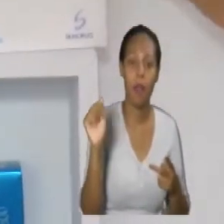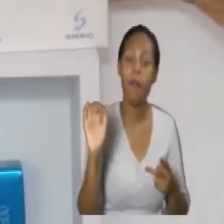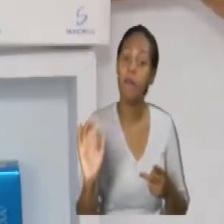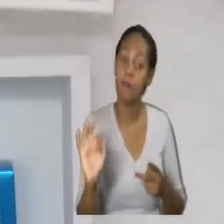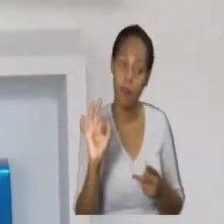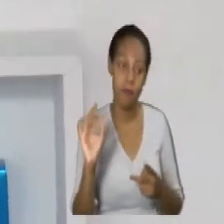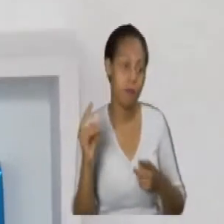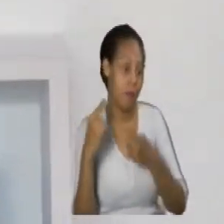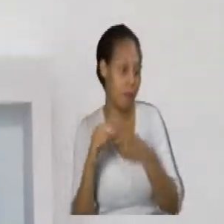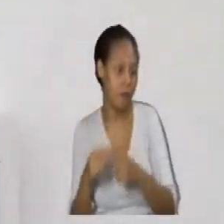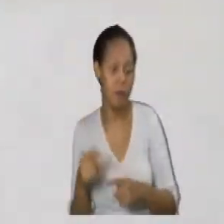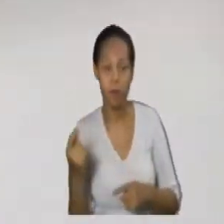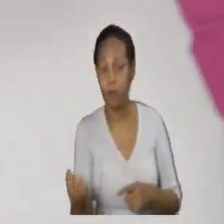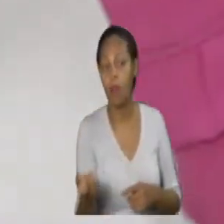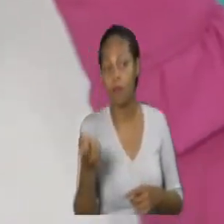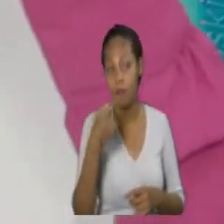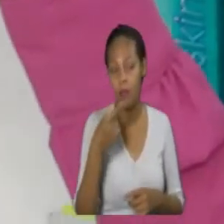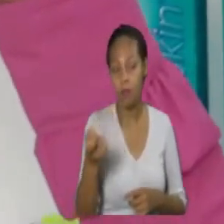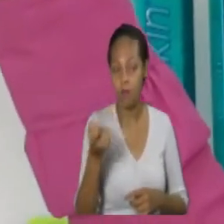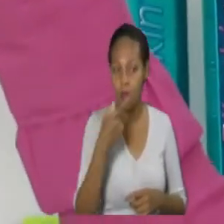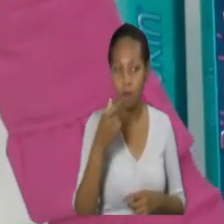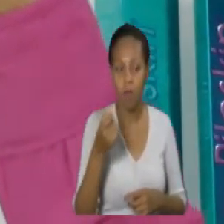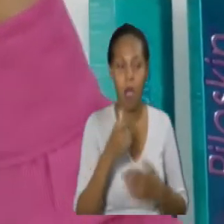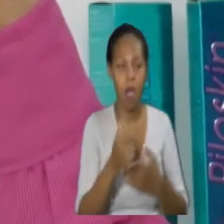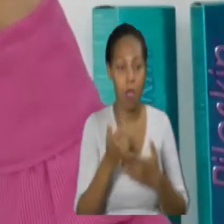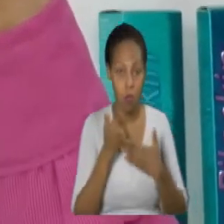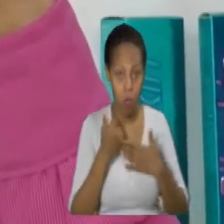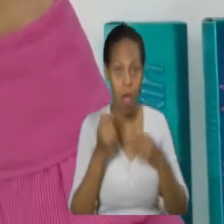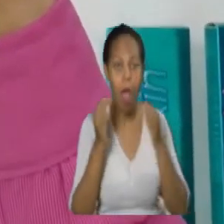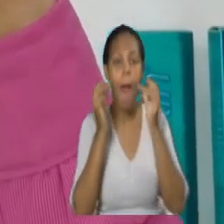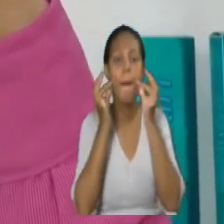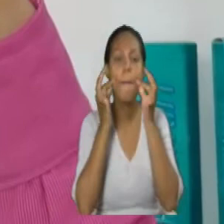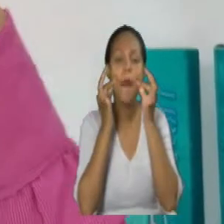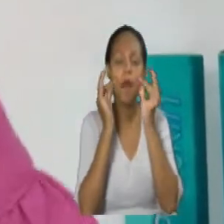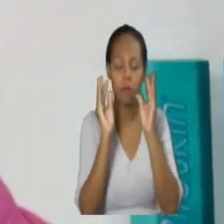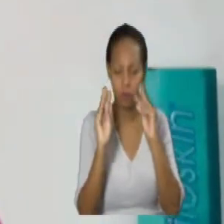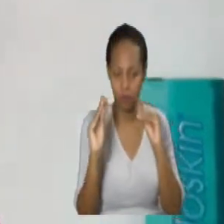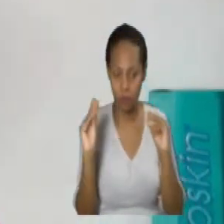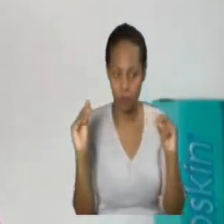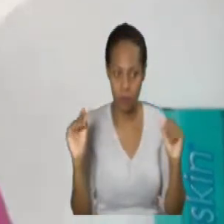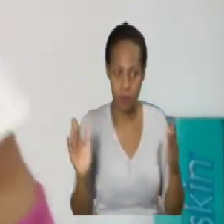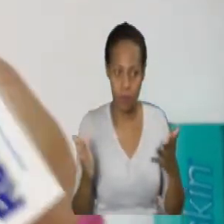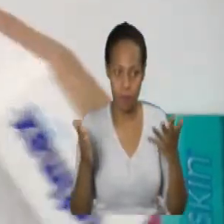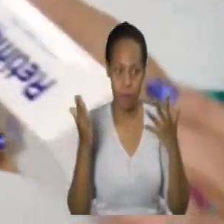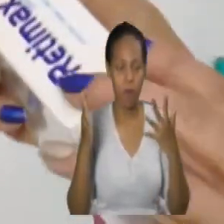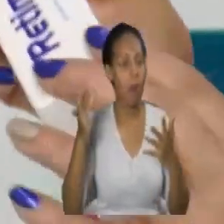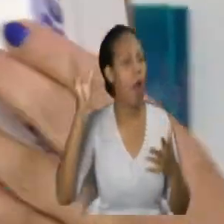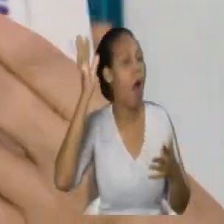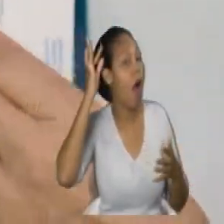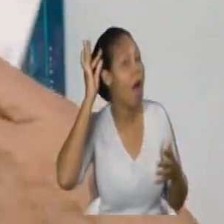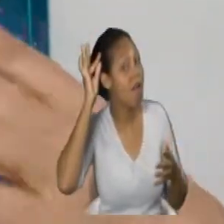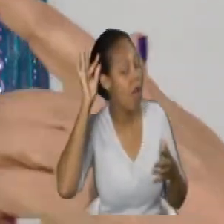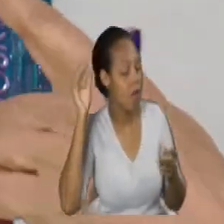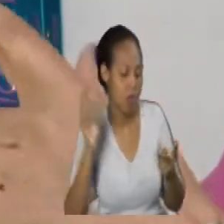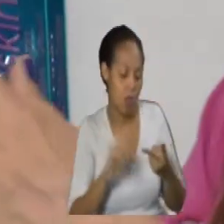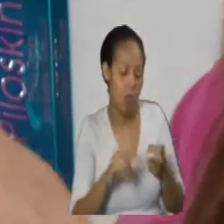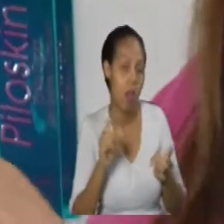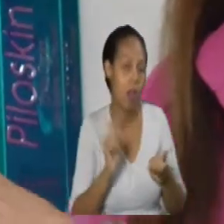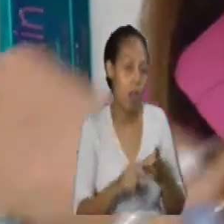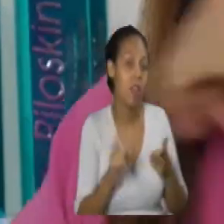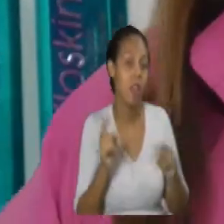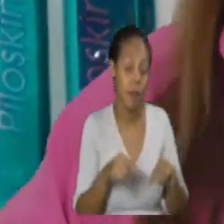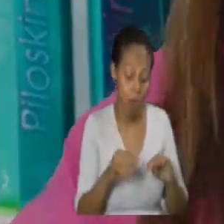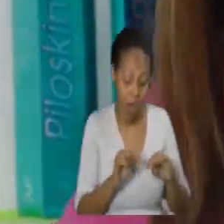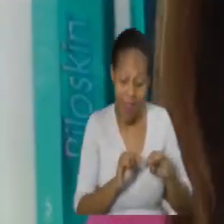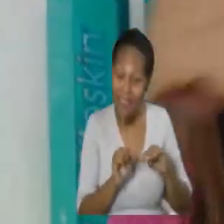para rejuvenecer piel, pelo, uñas, y a la vez es un antioxidante. Se